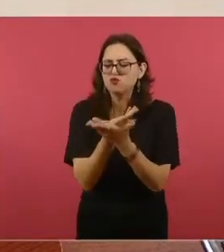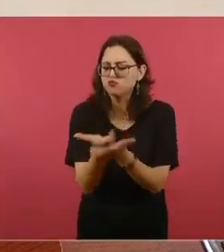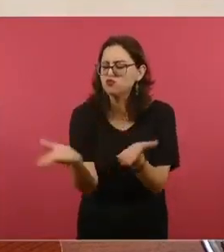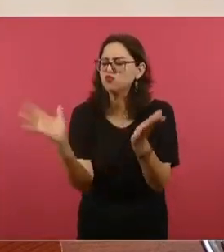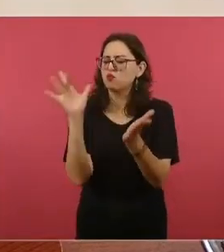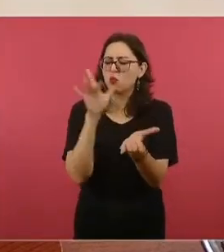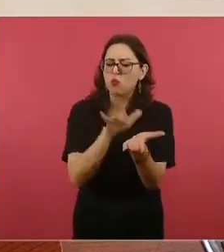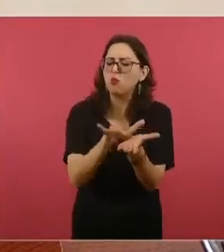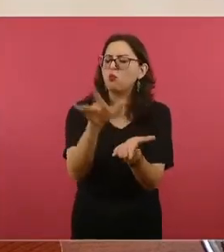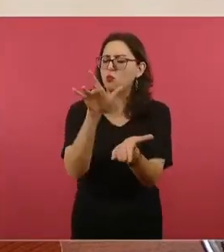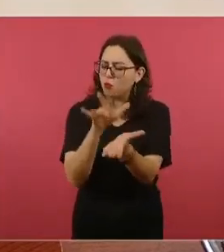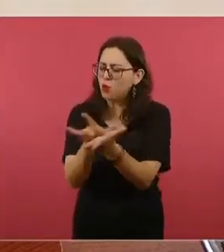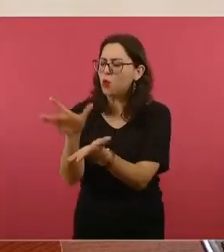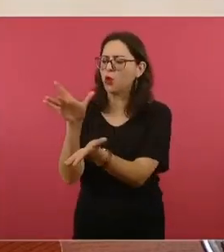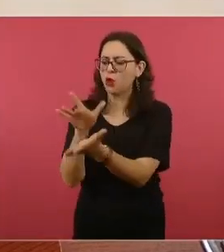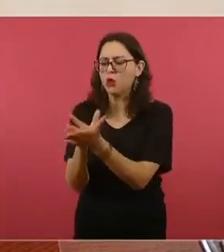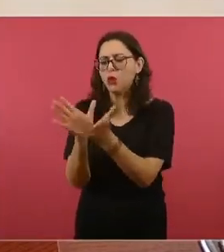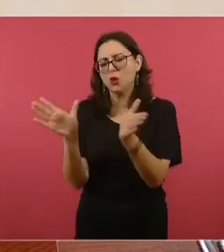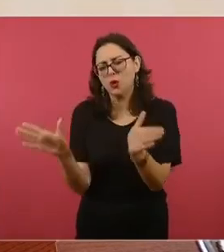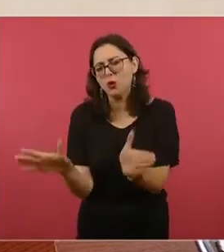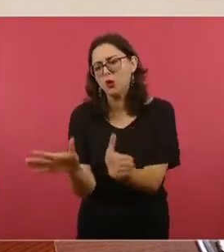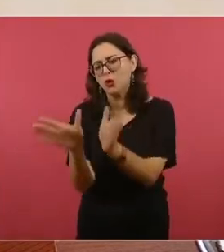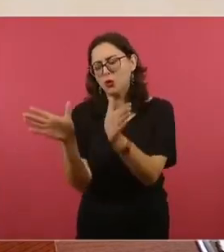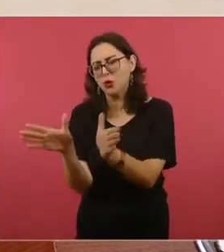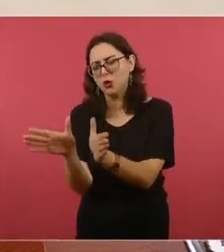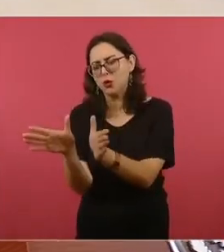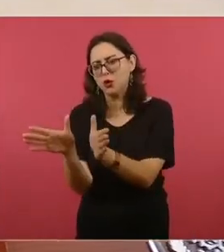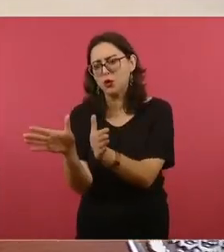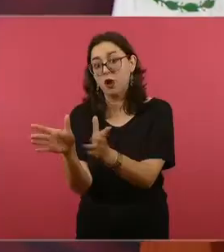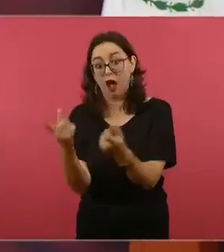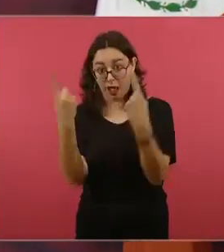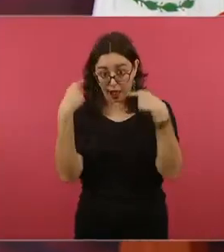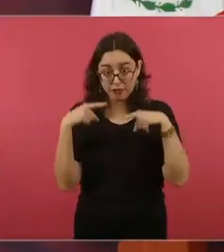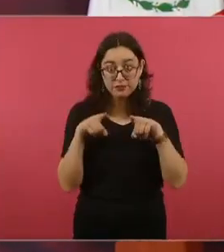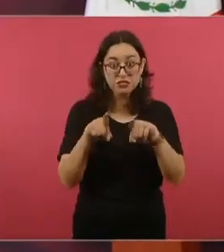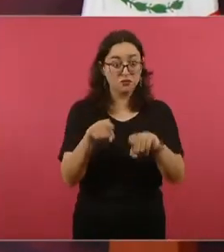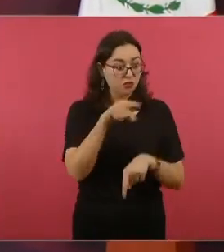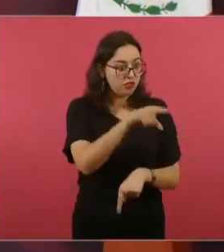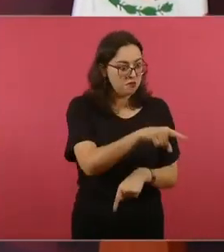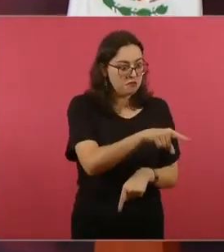creo, todavía. Y al mismo tiempo